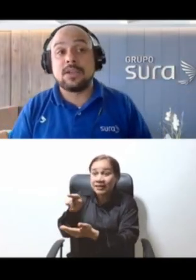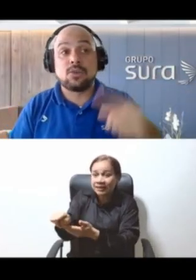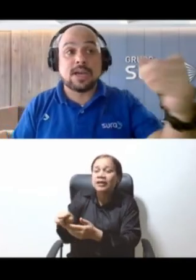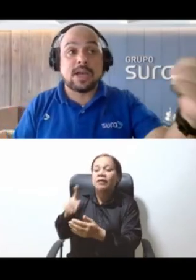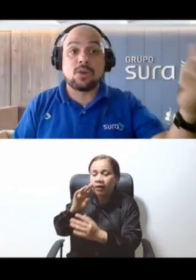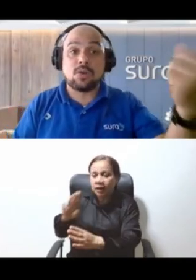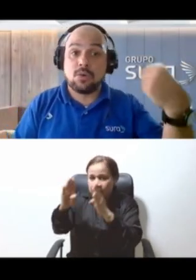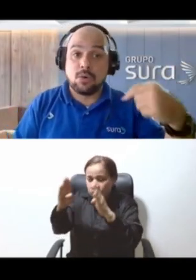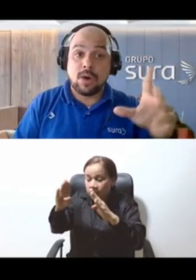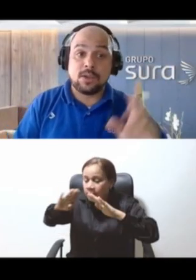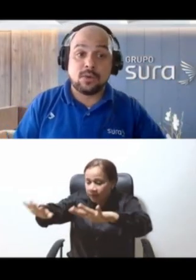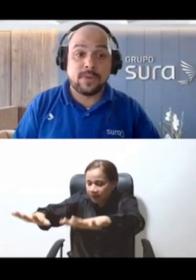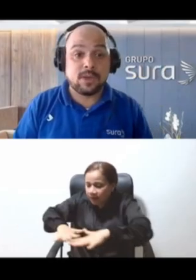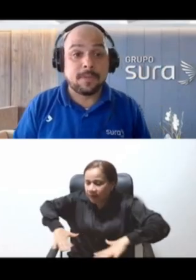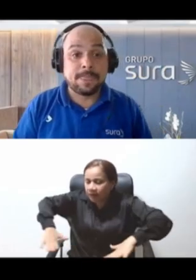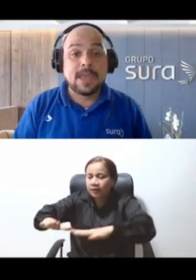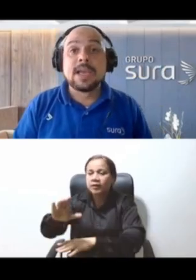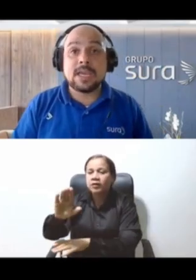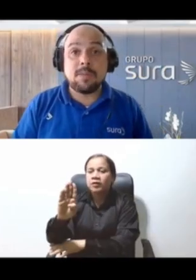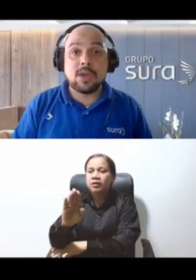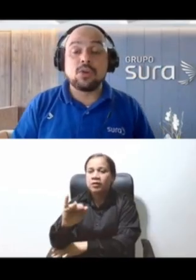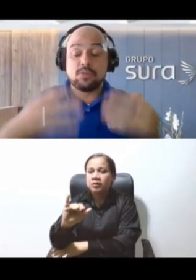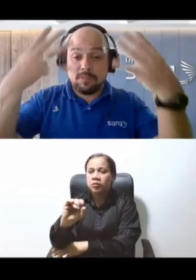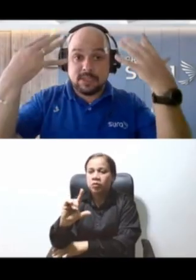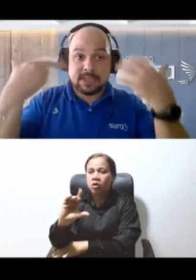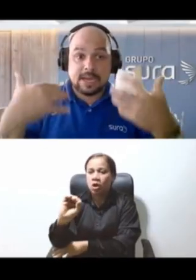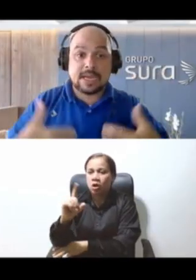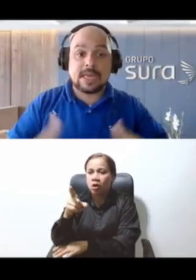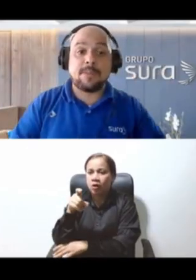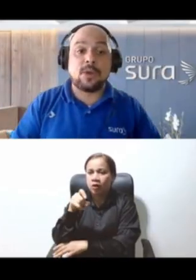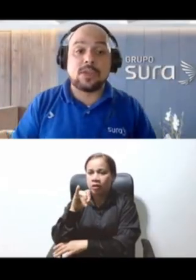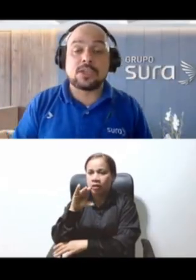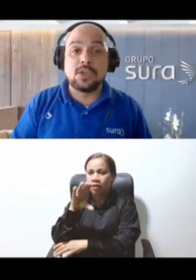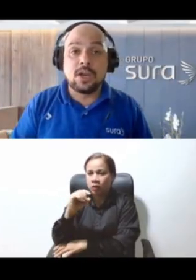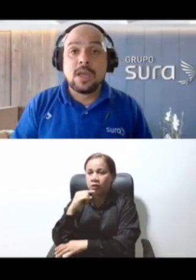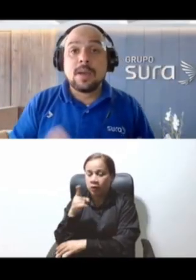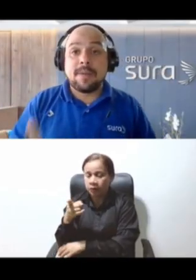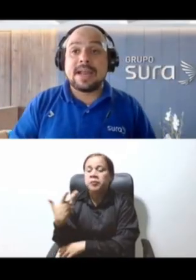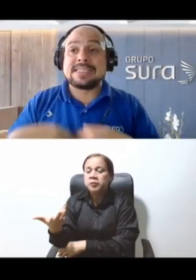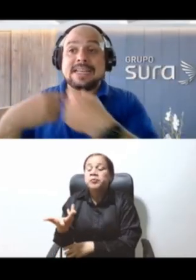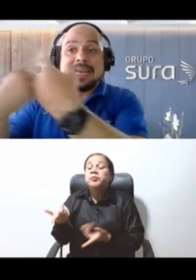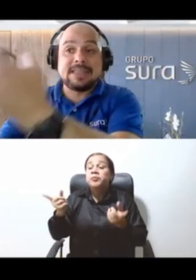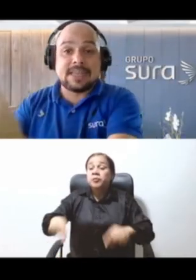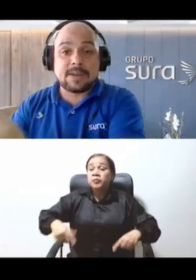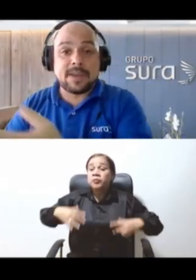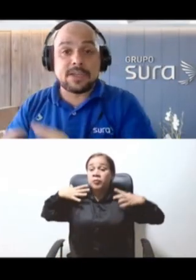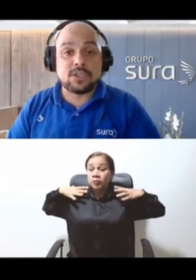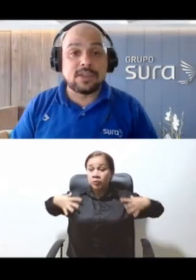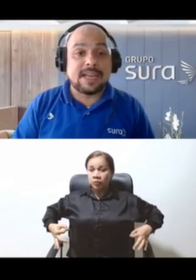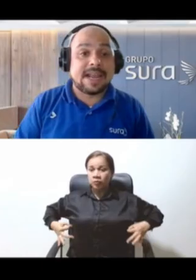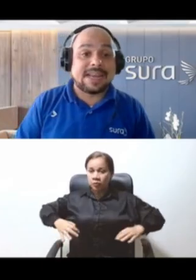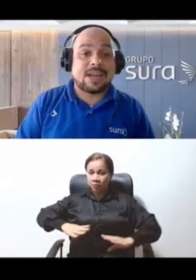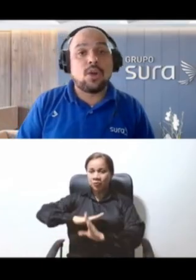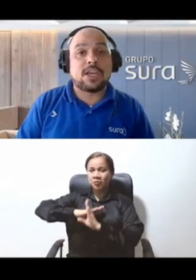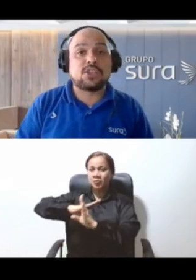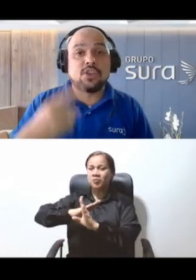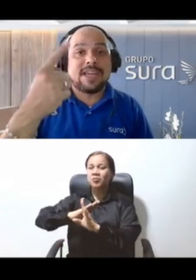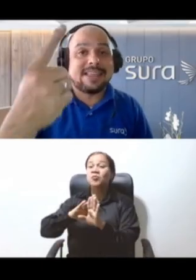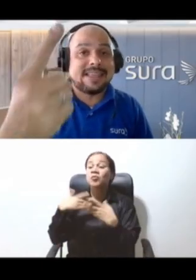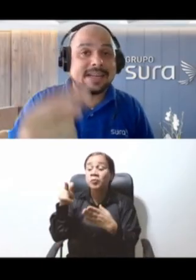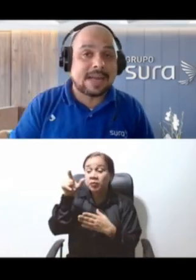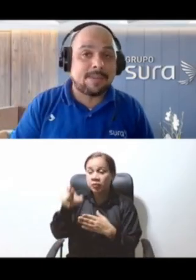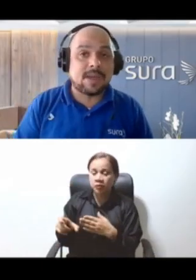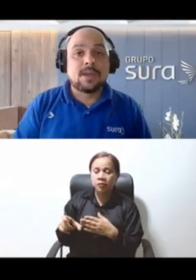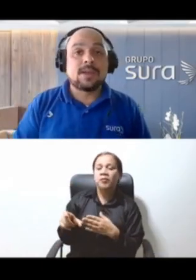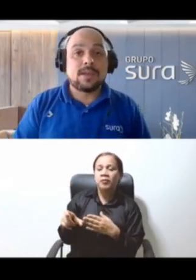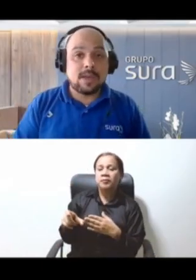a zonas de alto calor o alto frío. Químicos, mi traje de protección para hacer la intervención de la